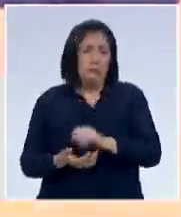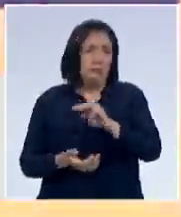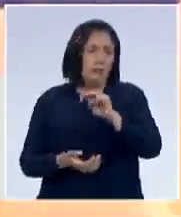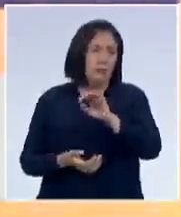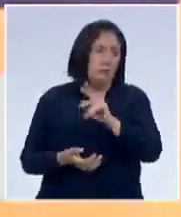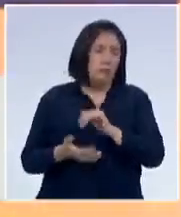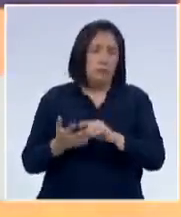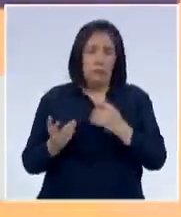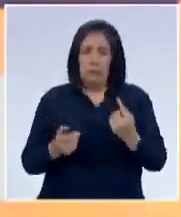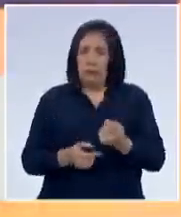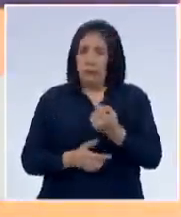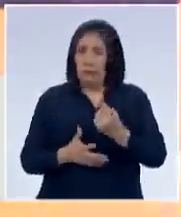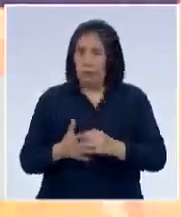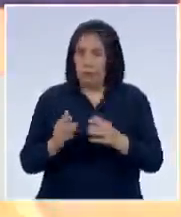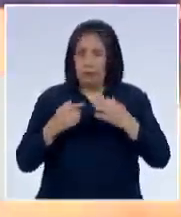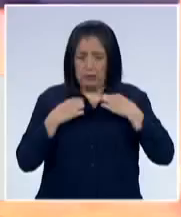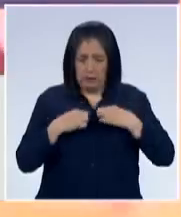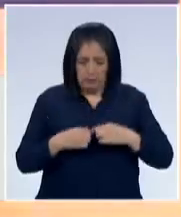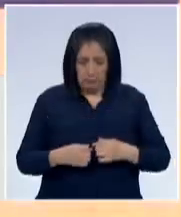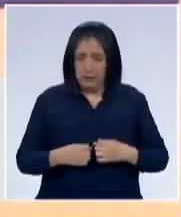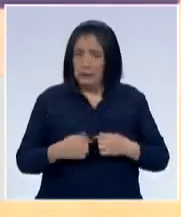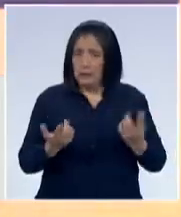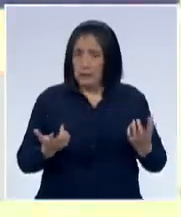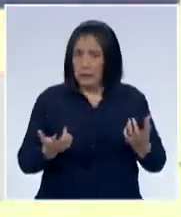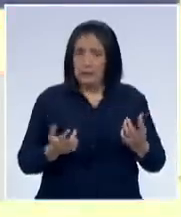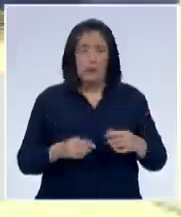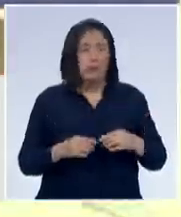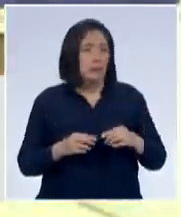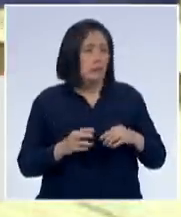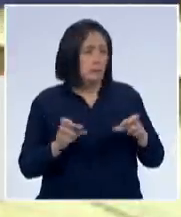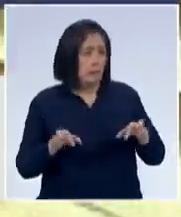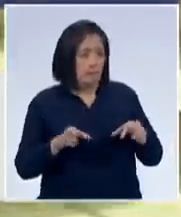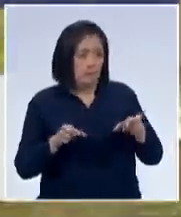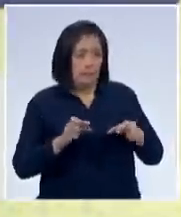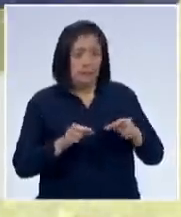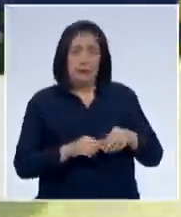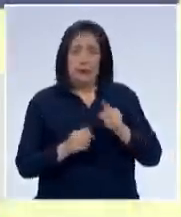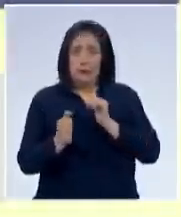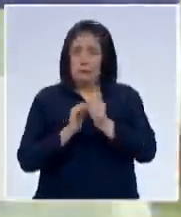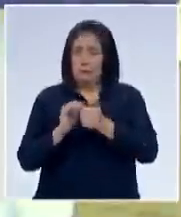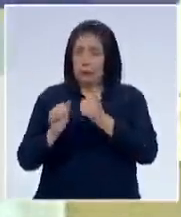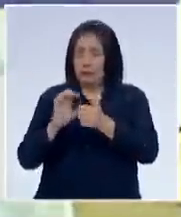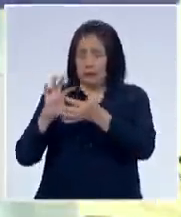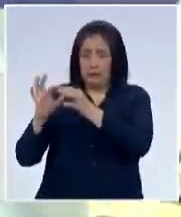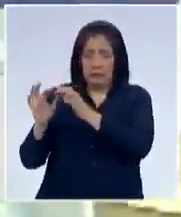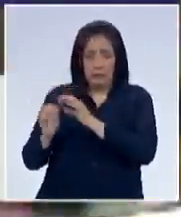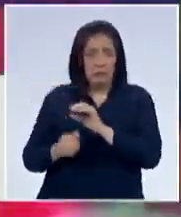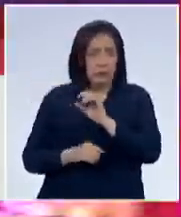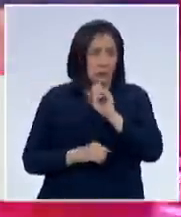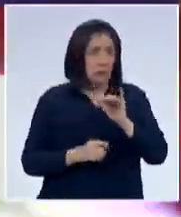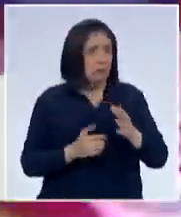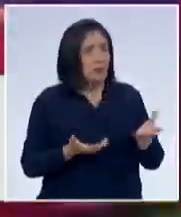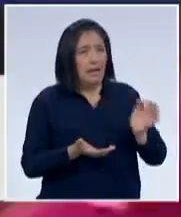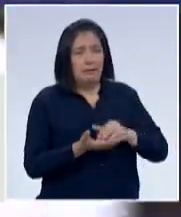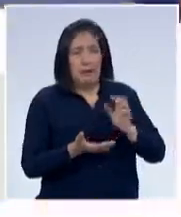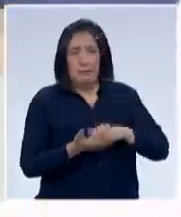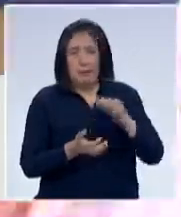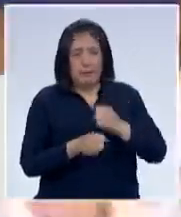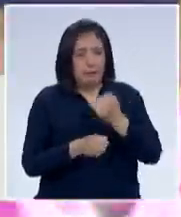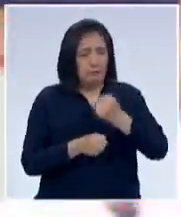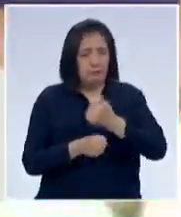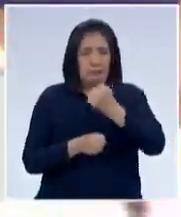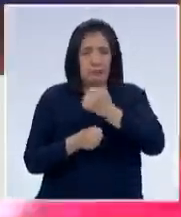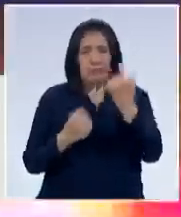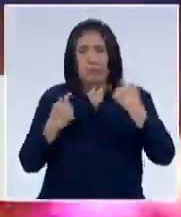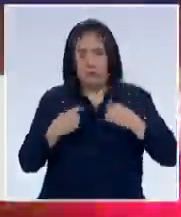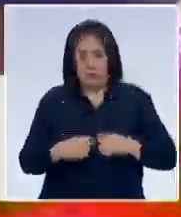llevándonos no solamente a la medalla de Seúl, ¿no? La medalla de plata, así sino es, muchísimos más triunfos sudamericanos, medallas